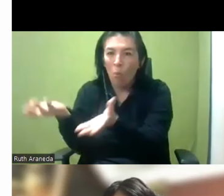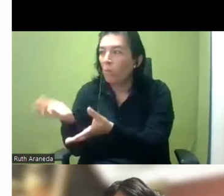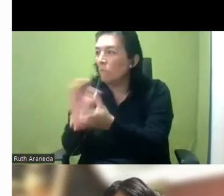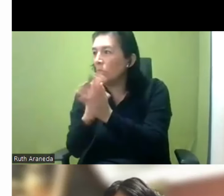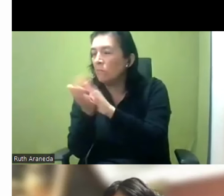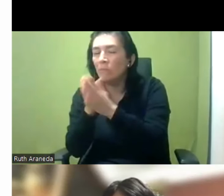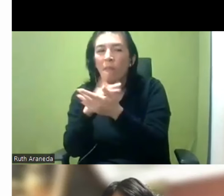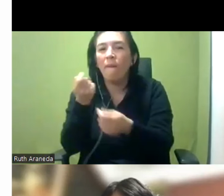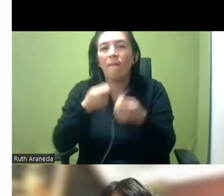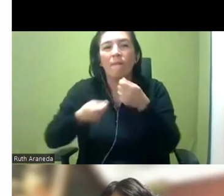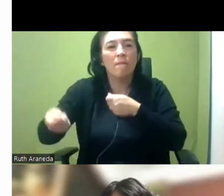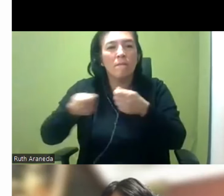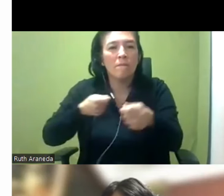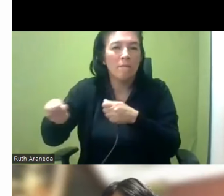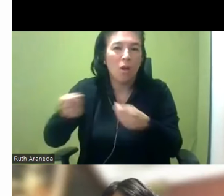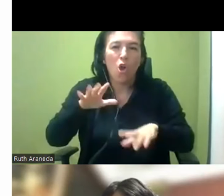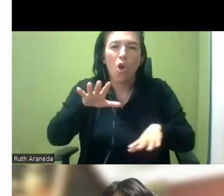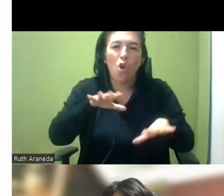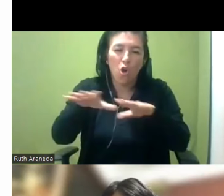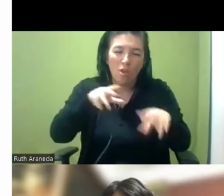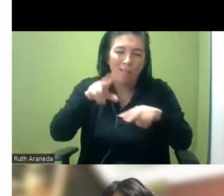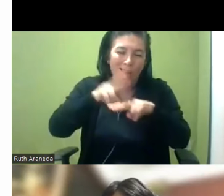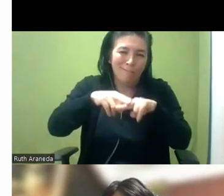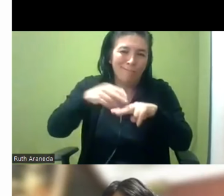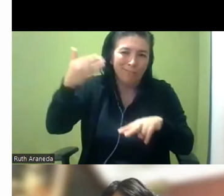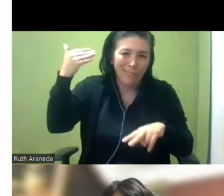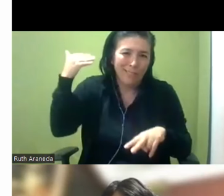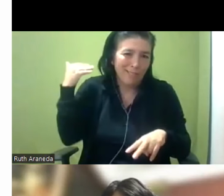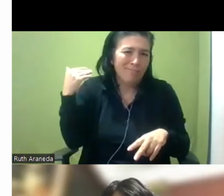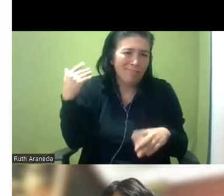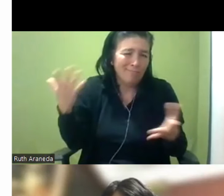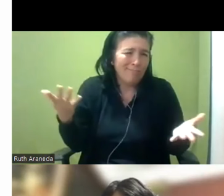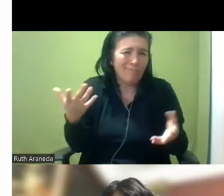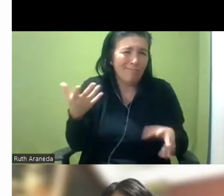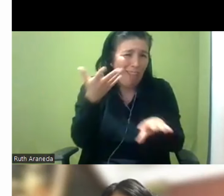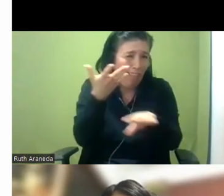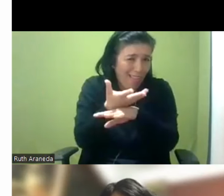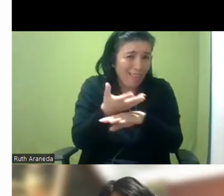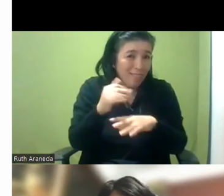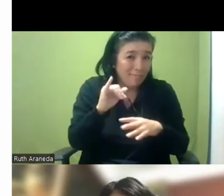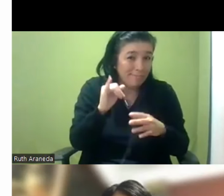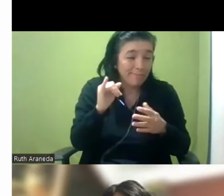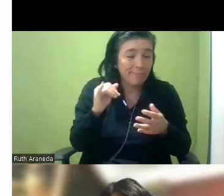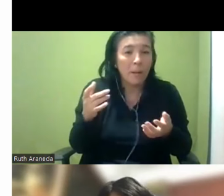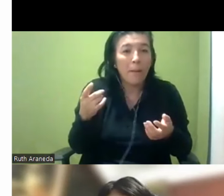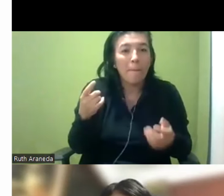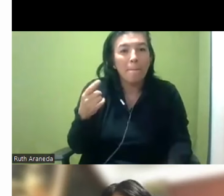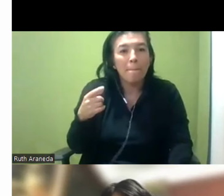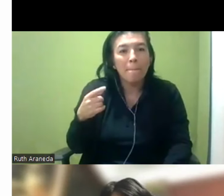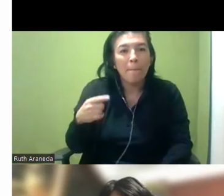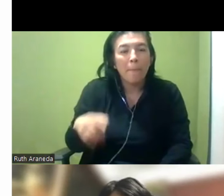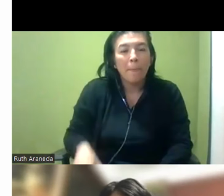con material arqueológico de todo tipo, ¿no? Pero